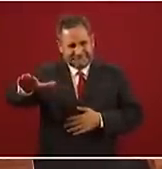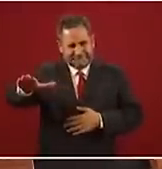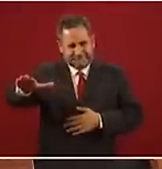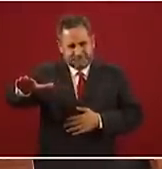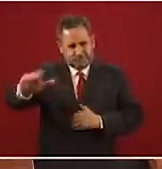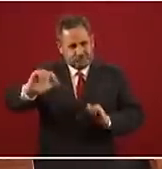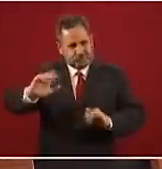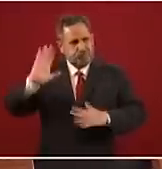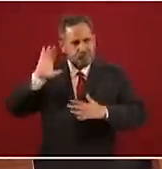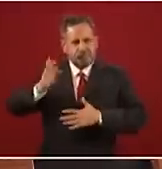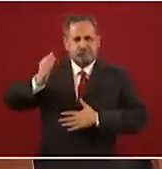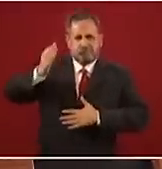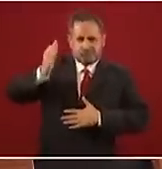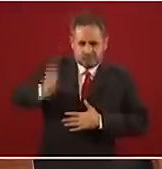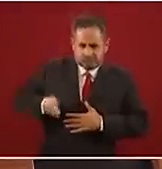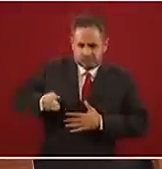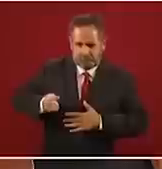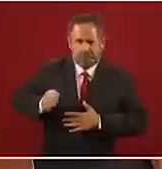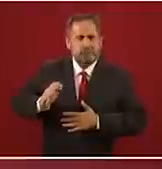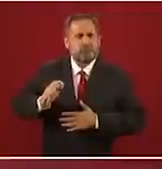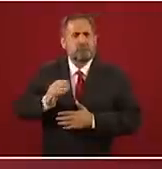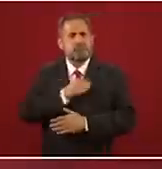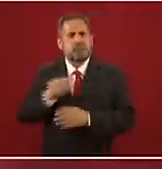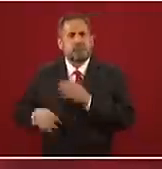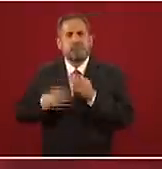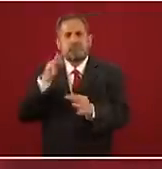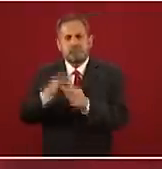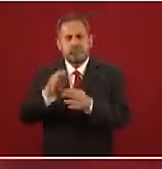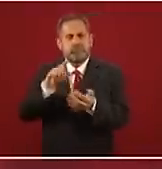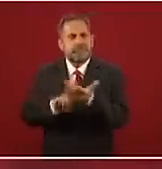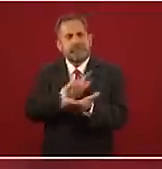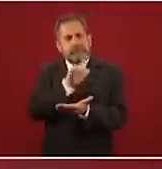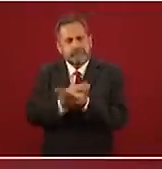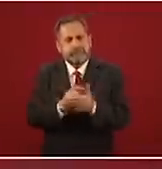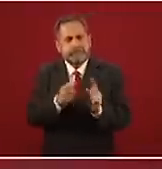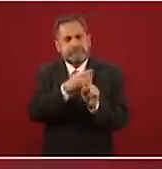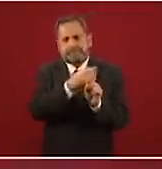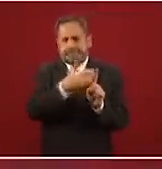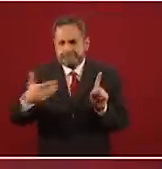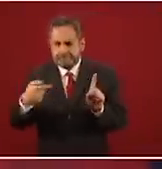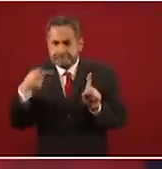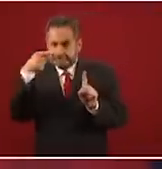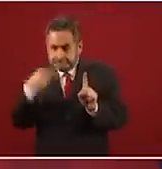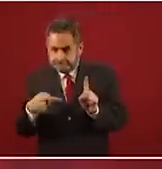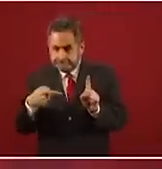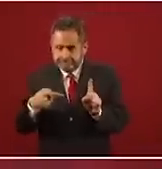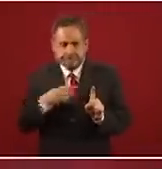Protesté cumplir la Constitución y las leyes que de ella emanan.